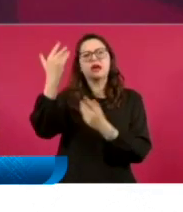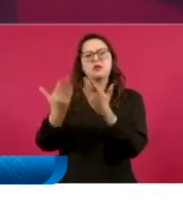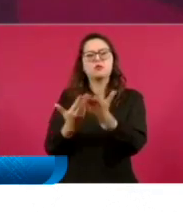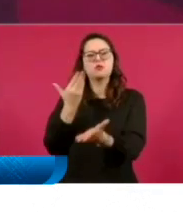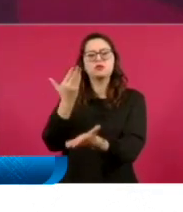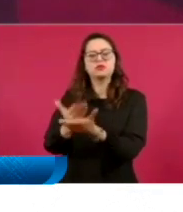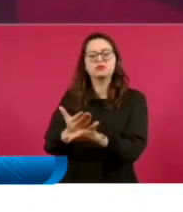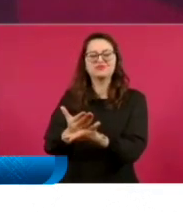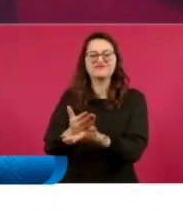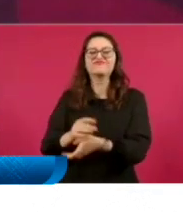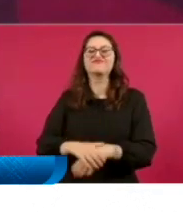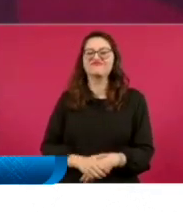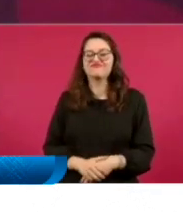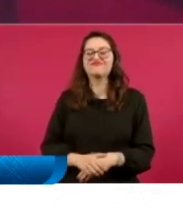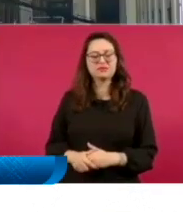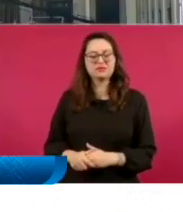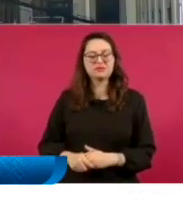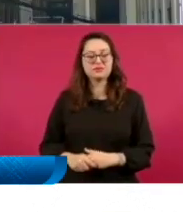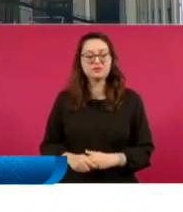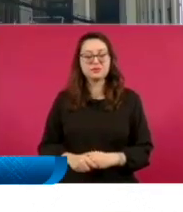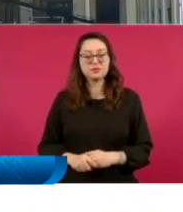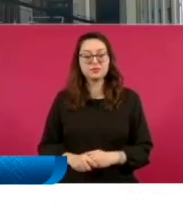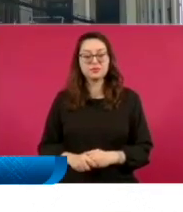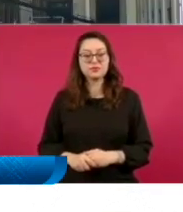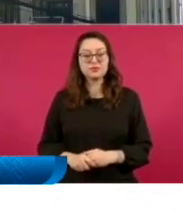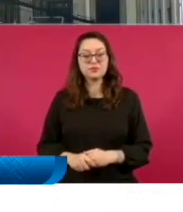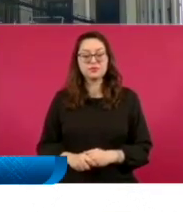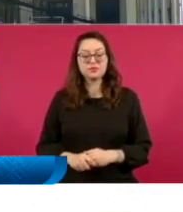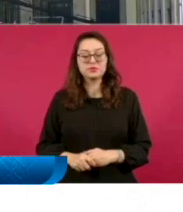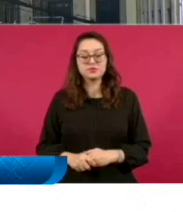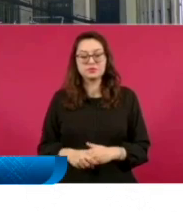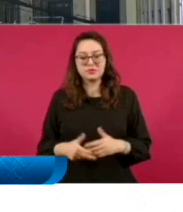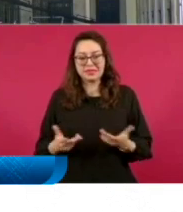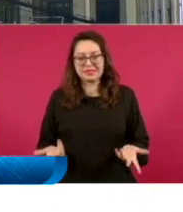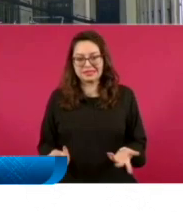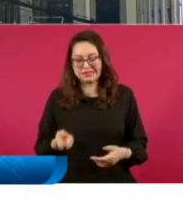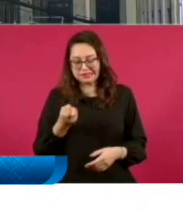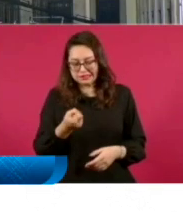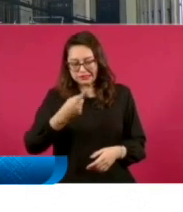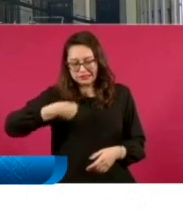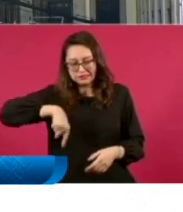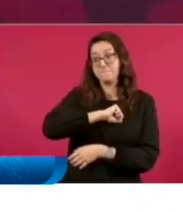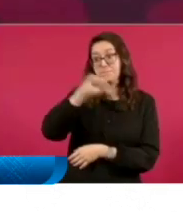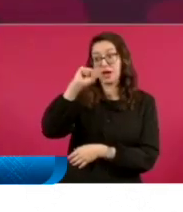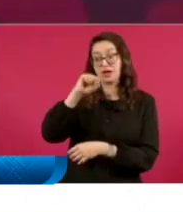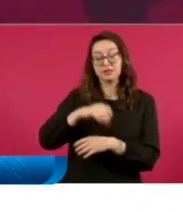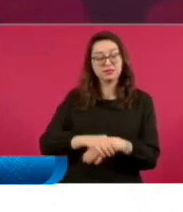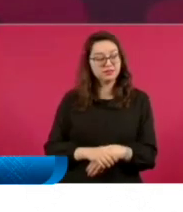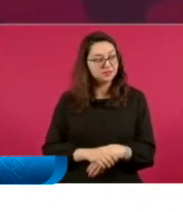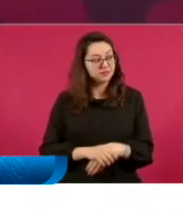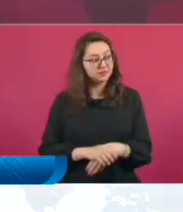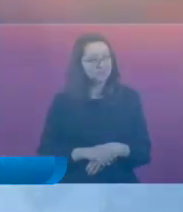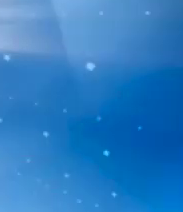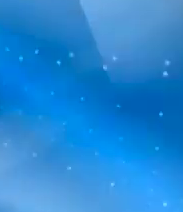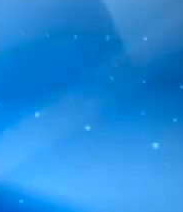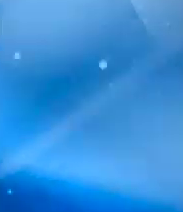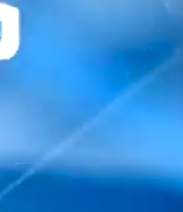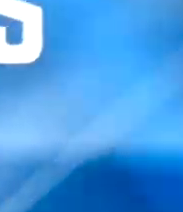diputada trans Salma Luévano y a menos de una hora de su lanzamiento sumó 5,000 seguidores.